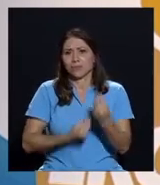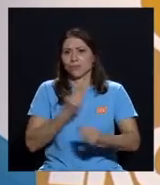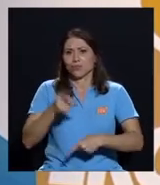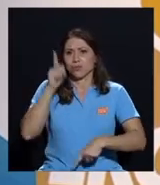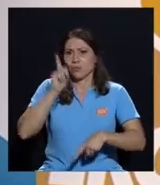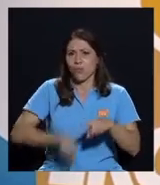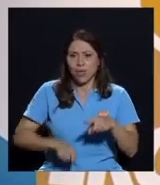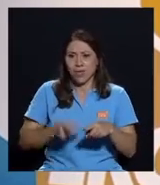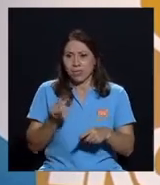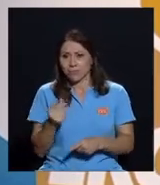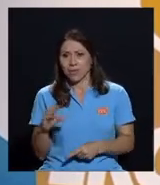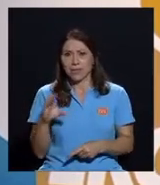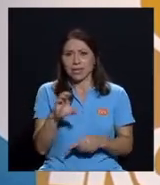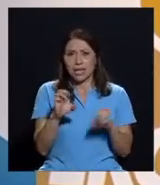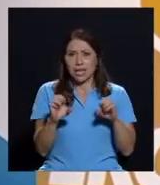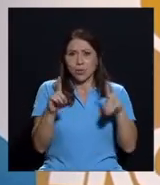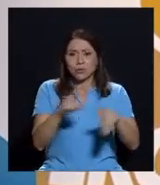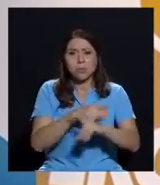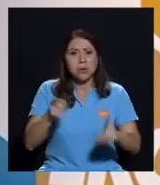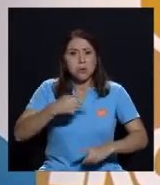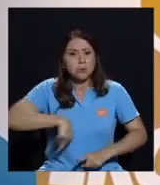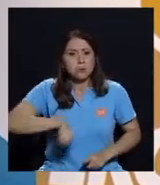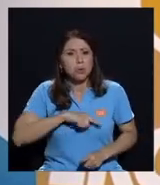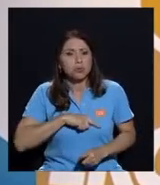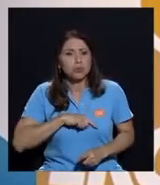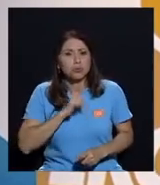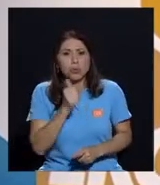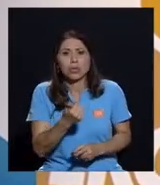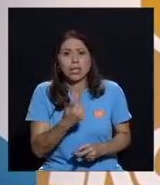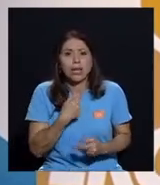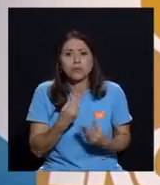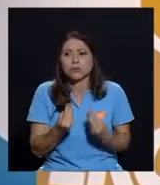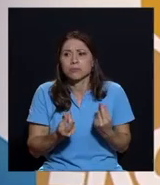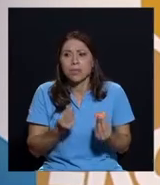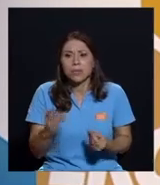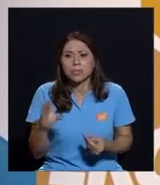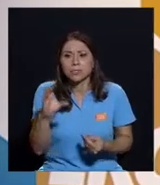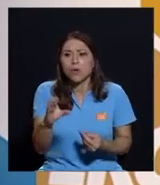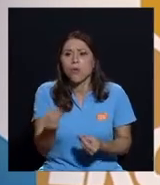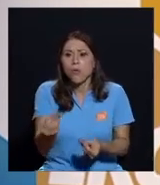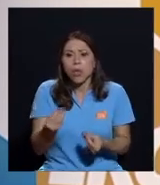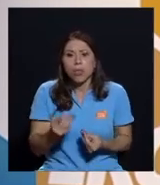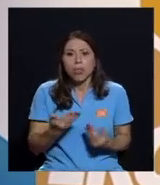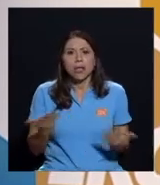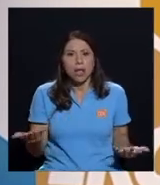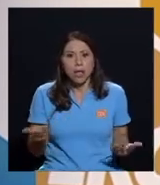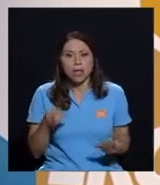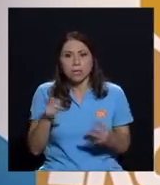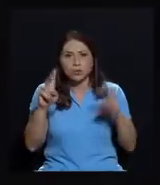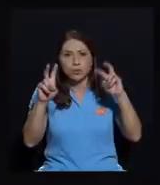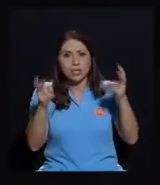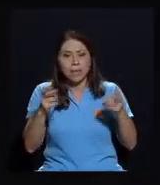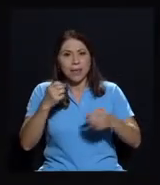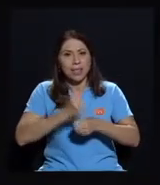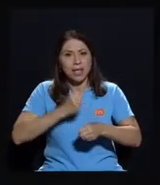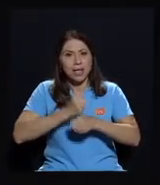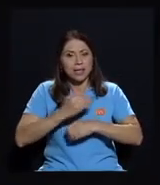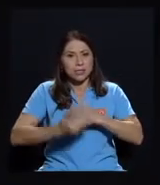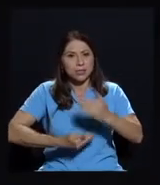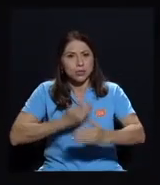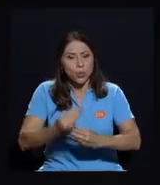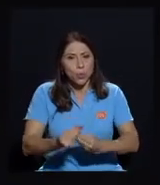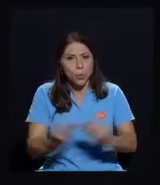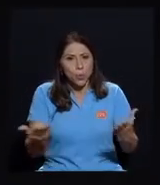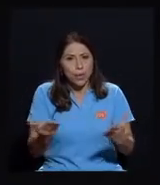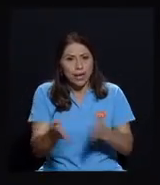invertimos en educación y no tengamos mayor retorno de esa inversión y eso es un tema de gestión pública de eficiencia en lo público